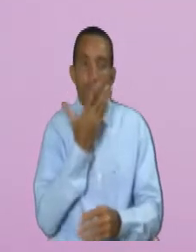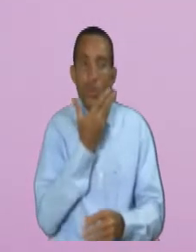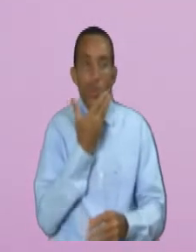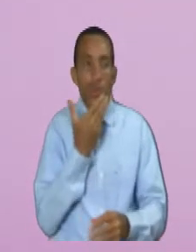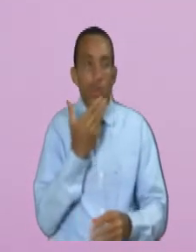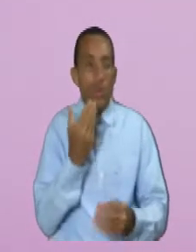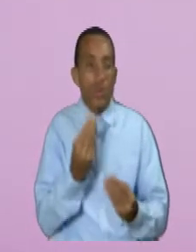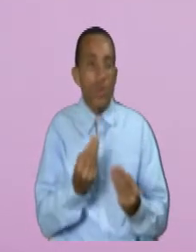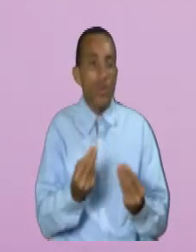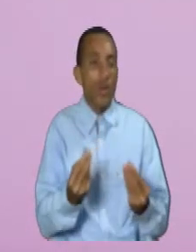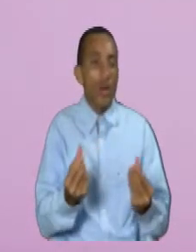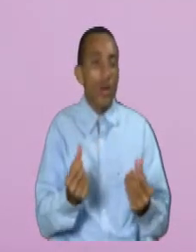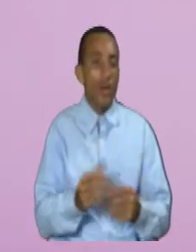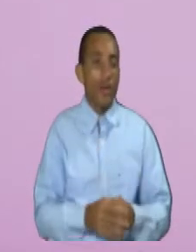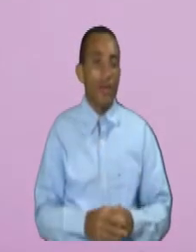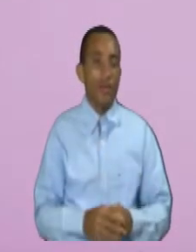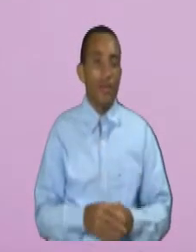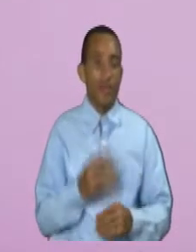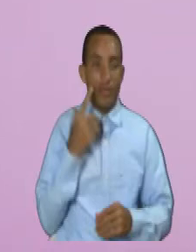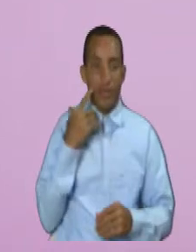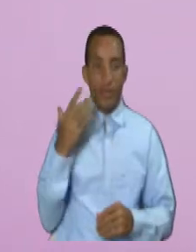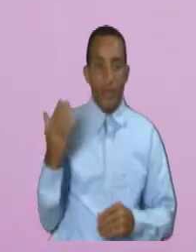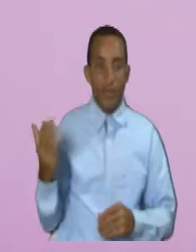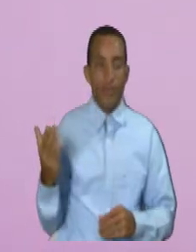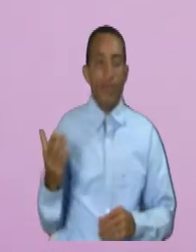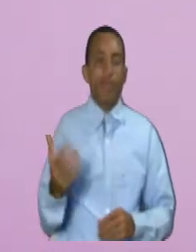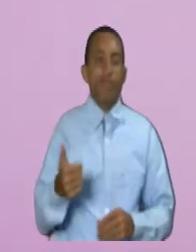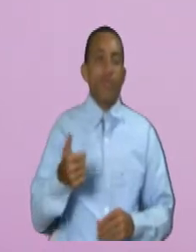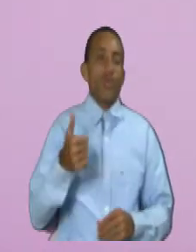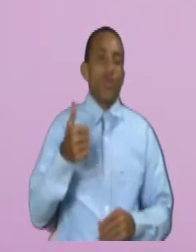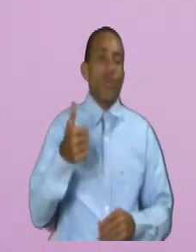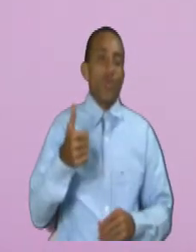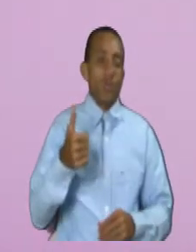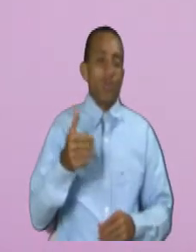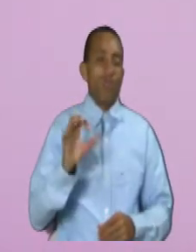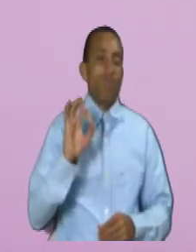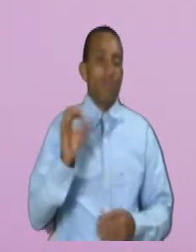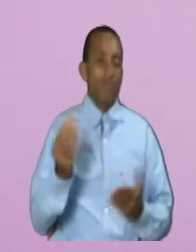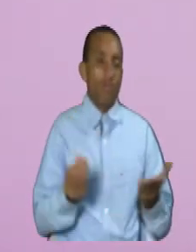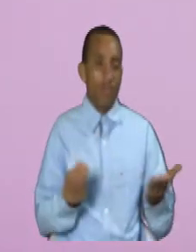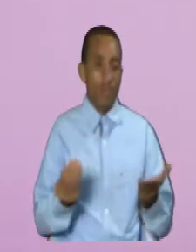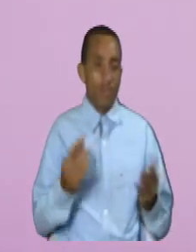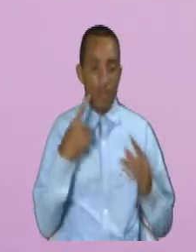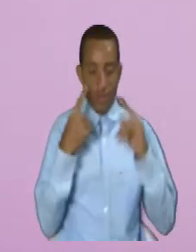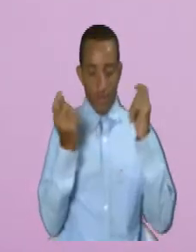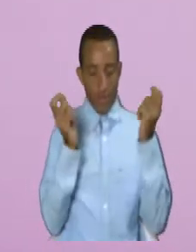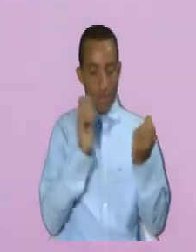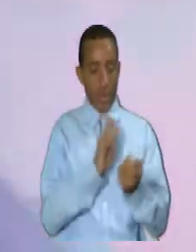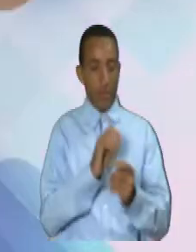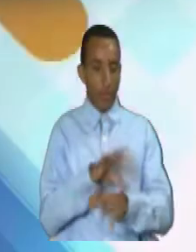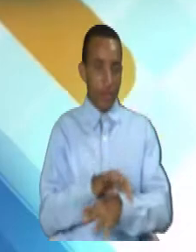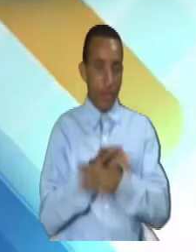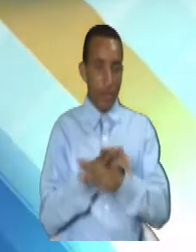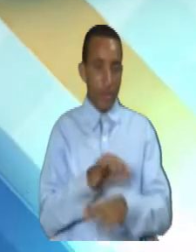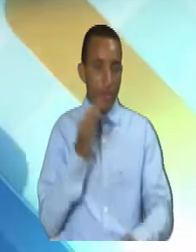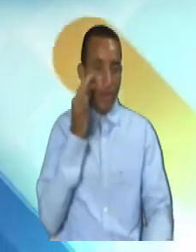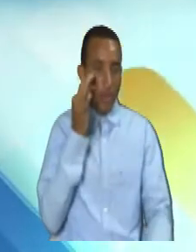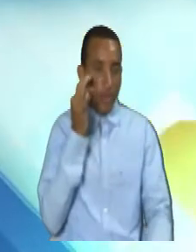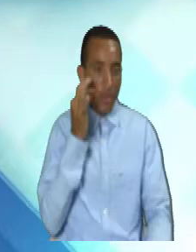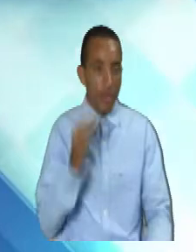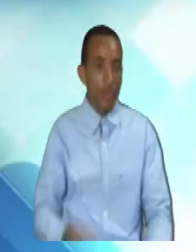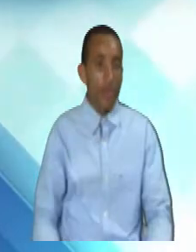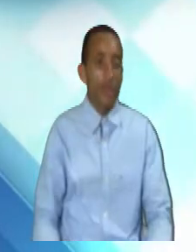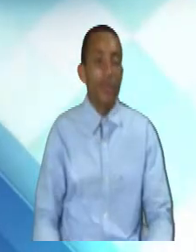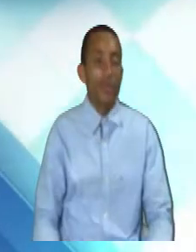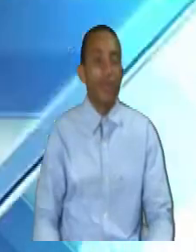Y con Beauty Queens ustedes pueden garantizar que van a tener un excelente servicio y van a ver el cambio de su piel. Muchísimas gracias.